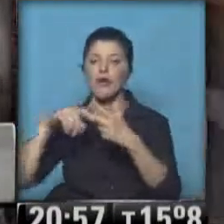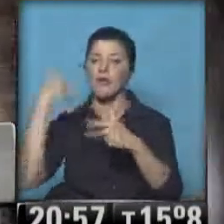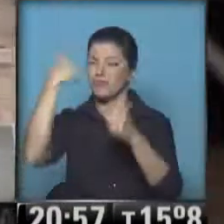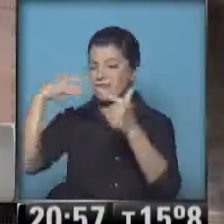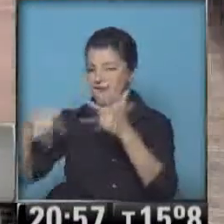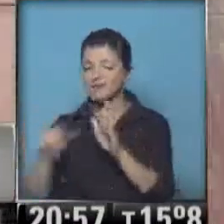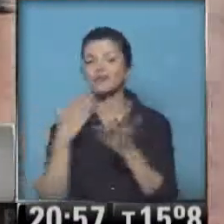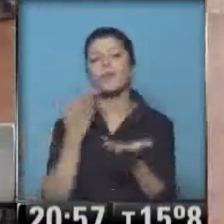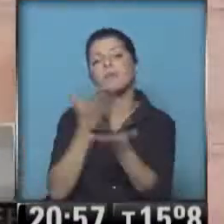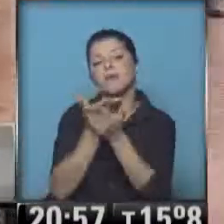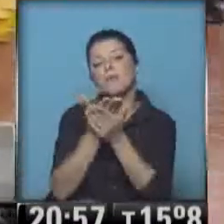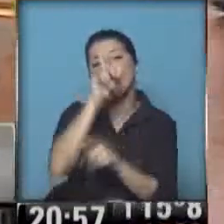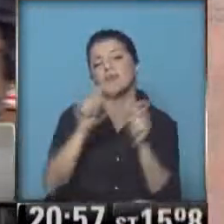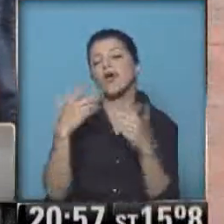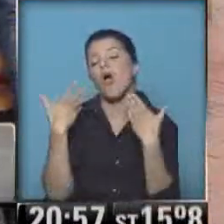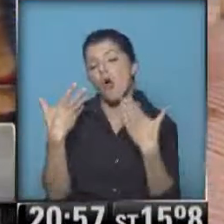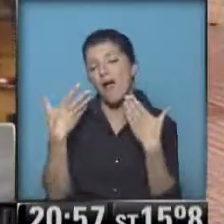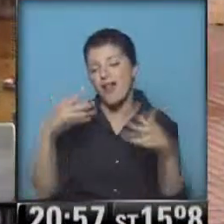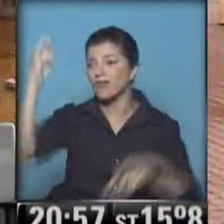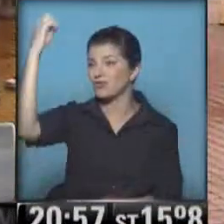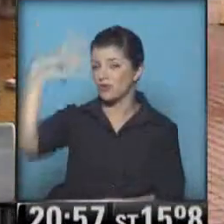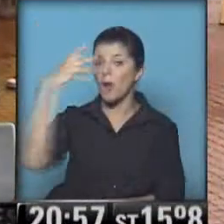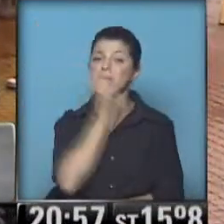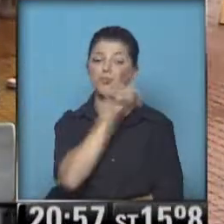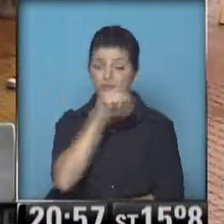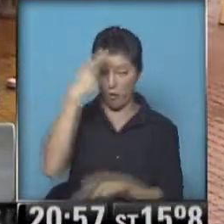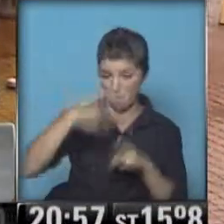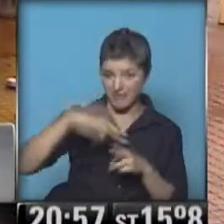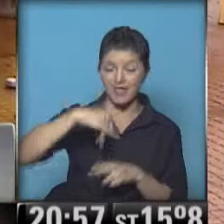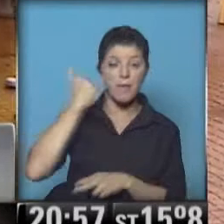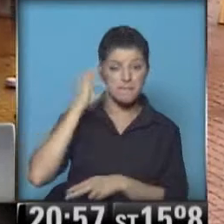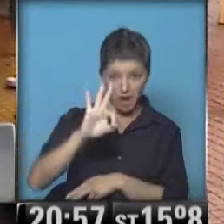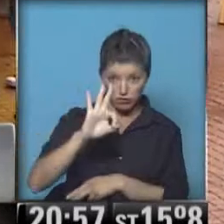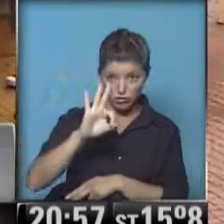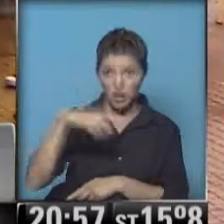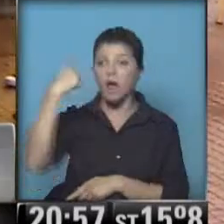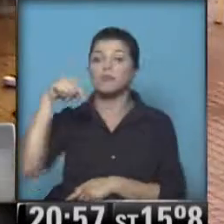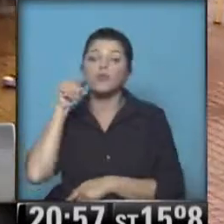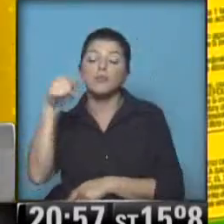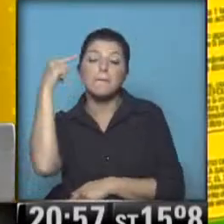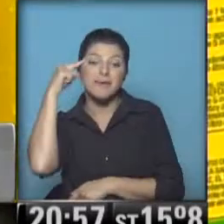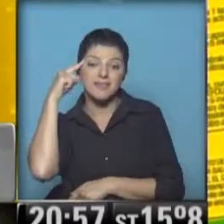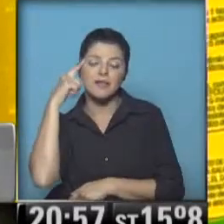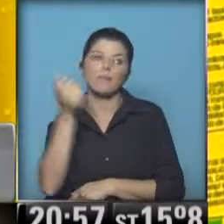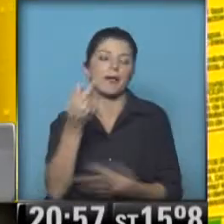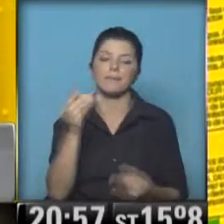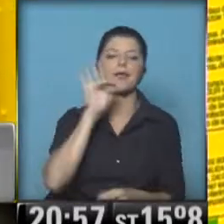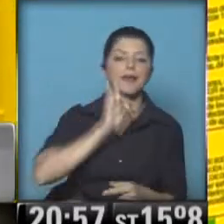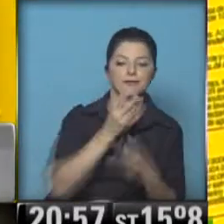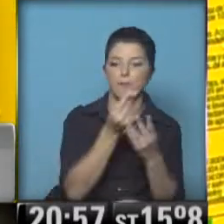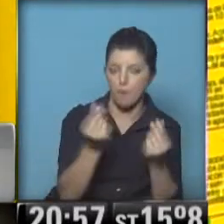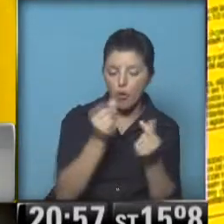gente, ojalá salga el sol, pero si no, estamos en Plaza de Mayo recibiendo lo que uno imagina, que es leche, leche en